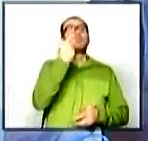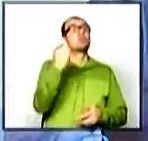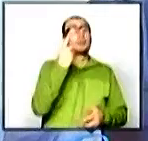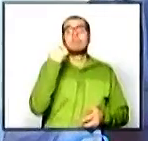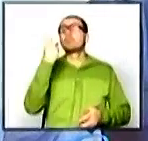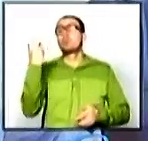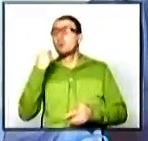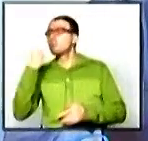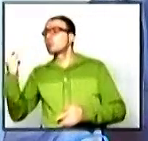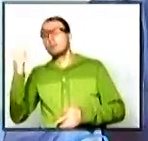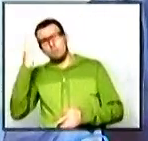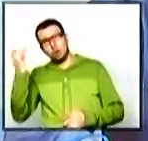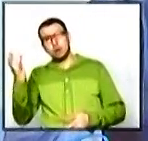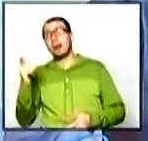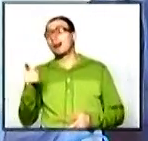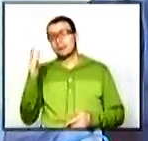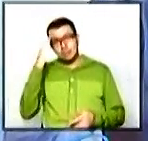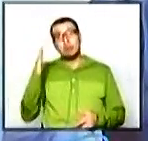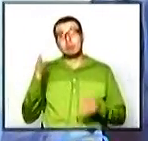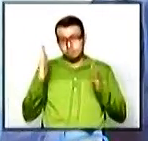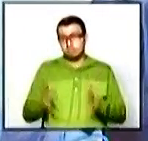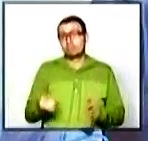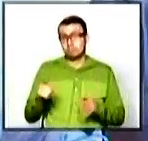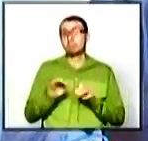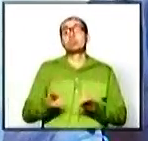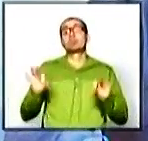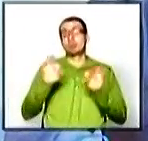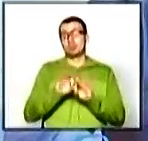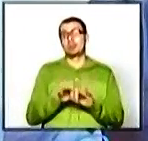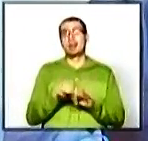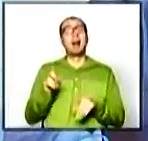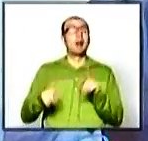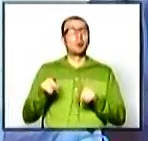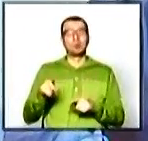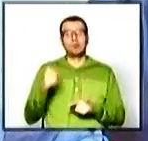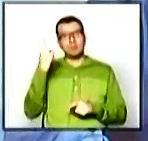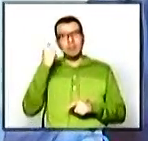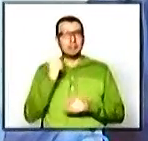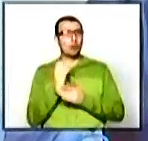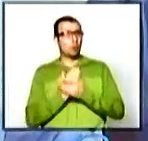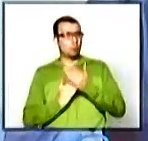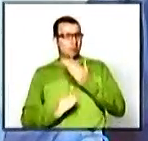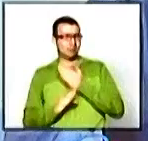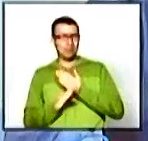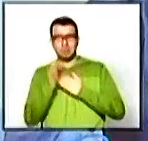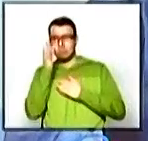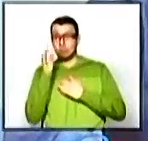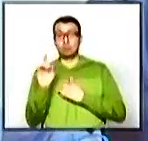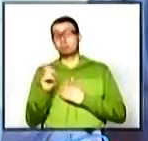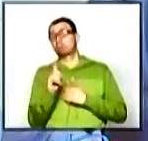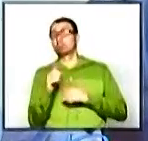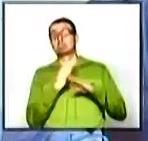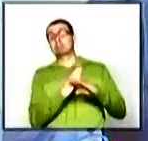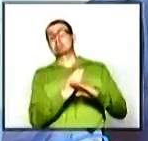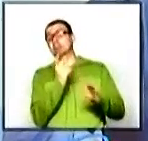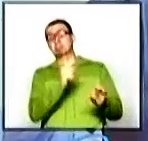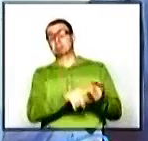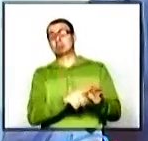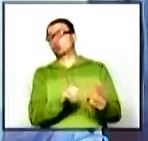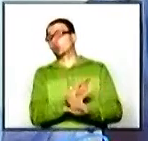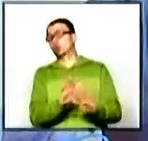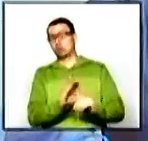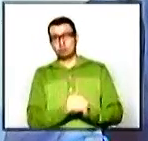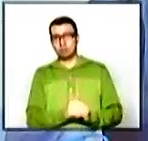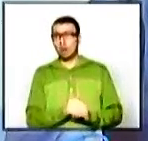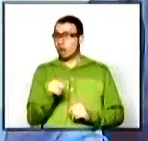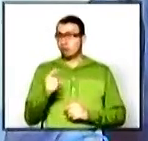buenas e importantes. O sea que nos falta humildad en la práctica médica. Tenemos que quedarnos con lo que